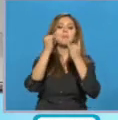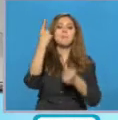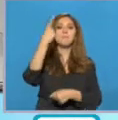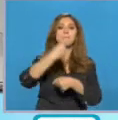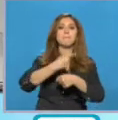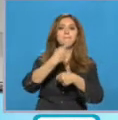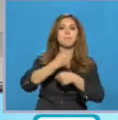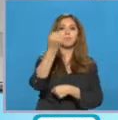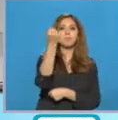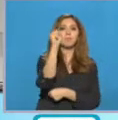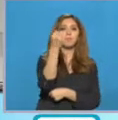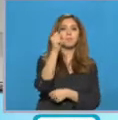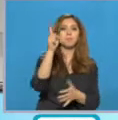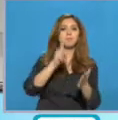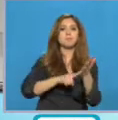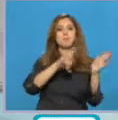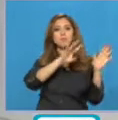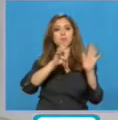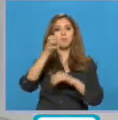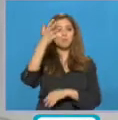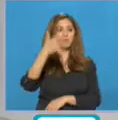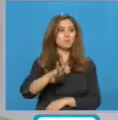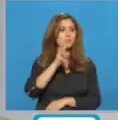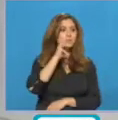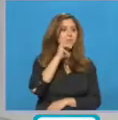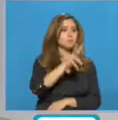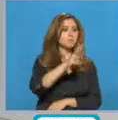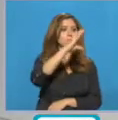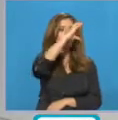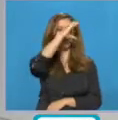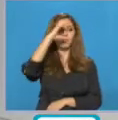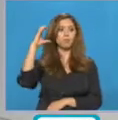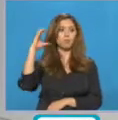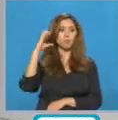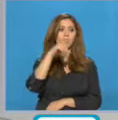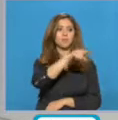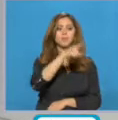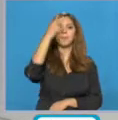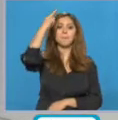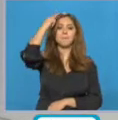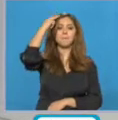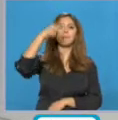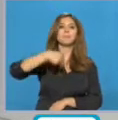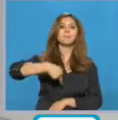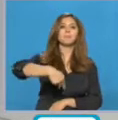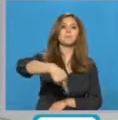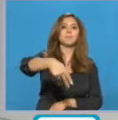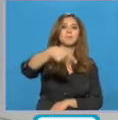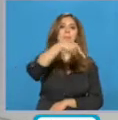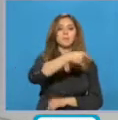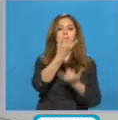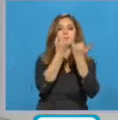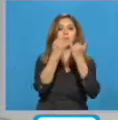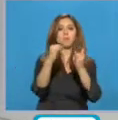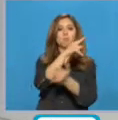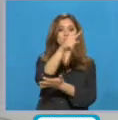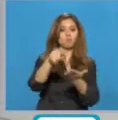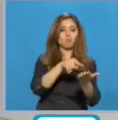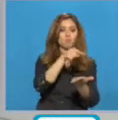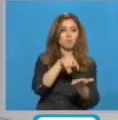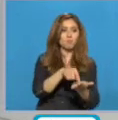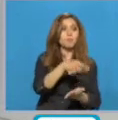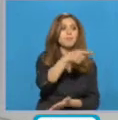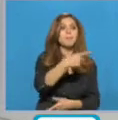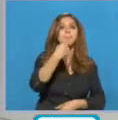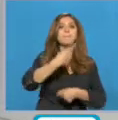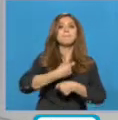de 1910. Estamos viendo las fotografías. Ve nomás. Ay, la perdón, Porfirio vestimenta. Díaz está caminando ahí en la inauguración. La inauguración, que fue el 1